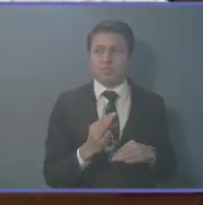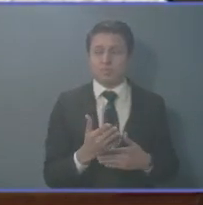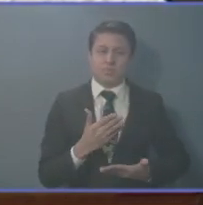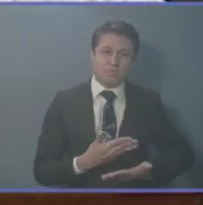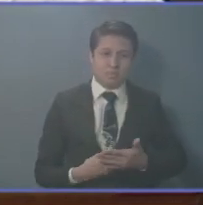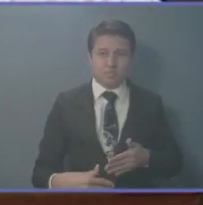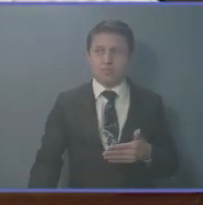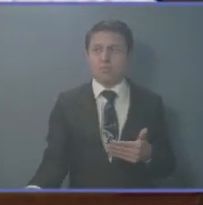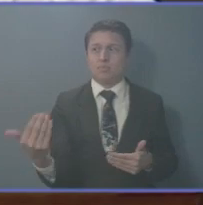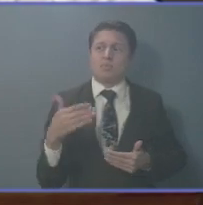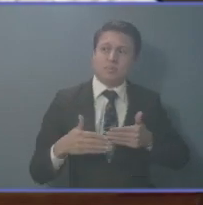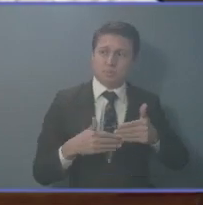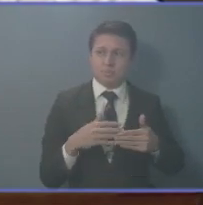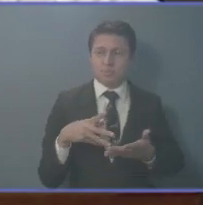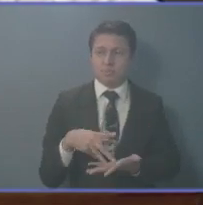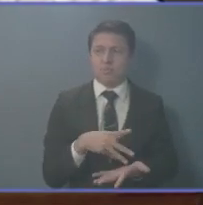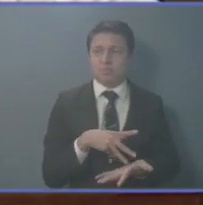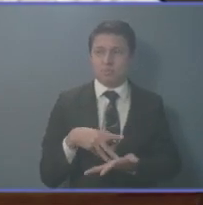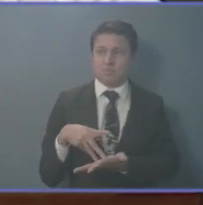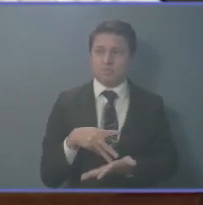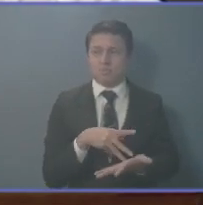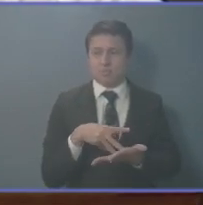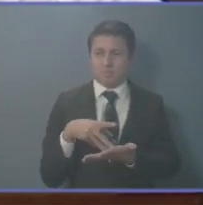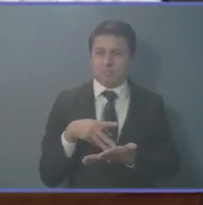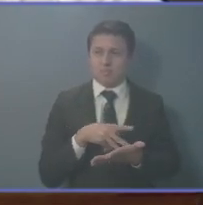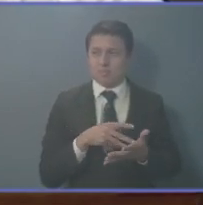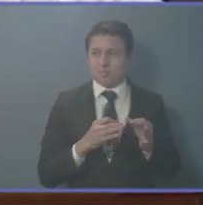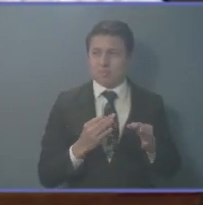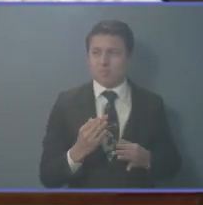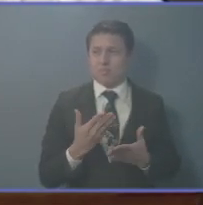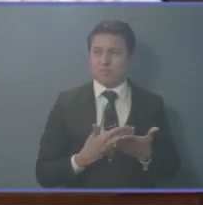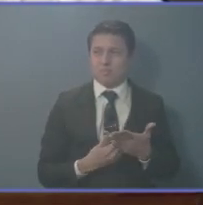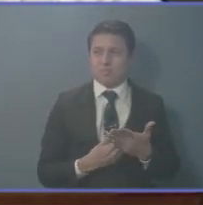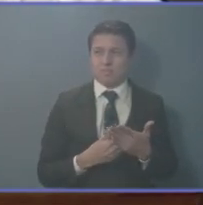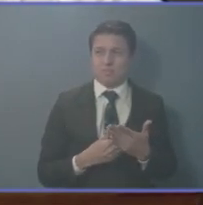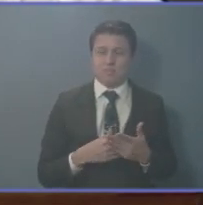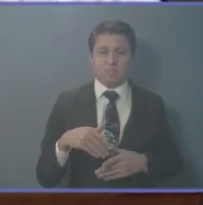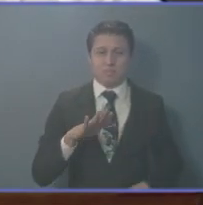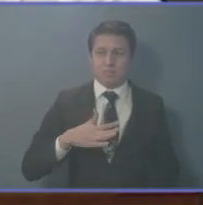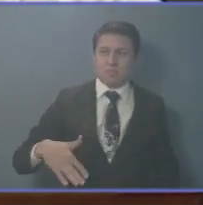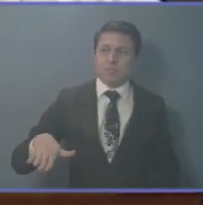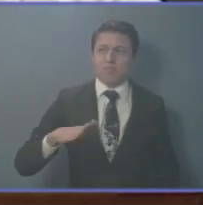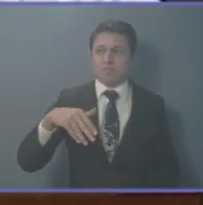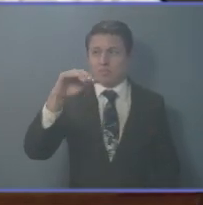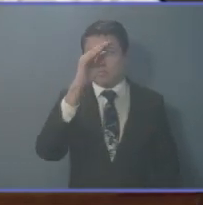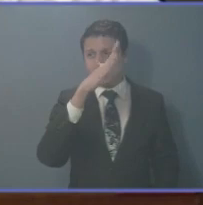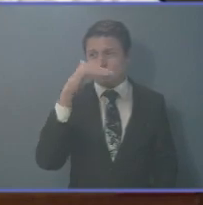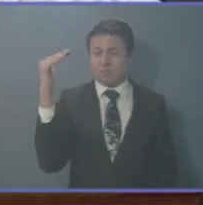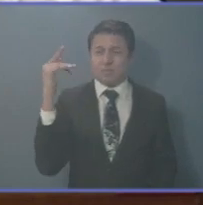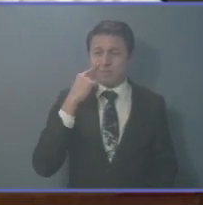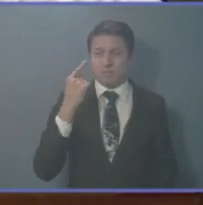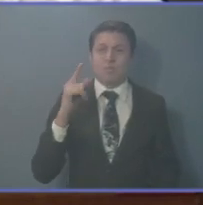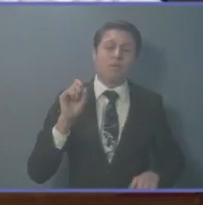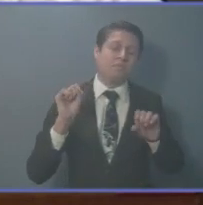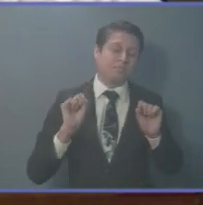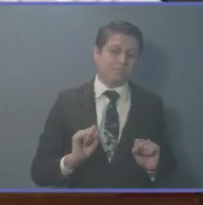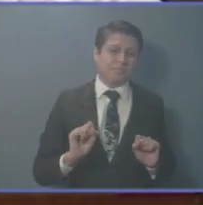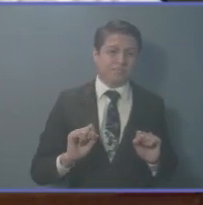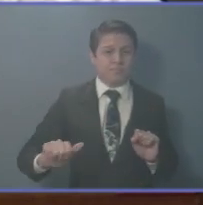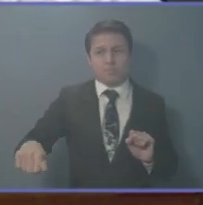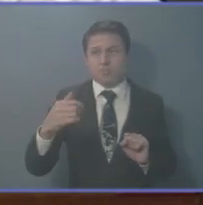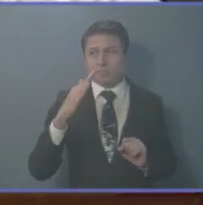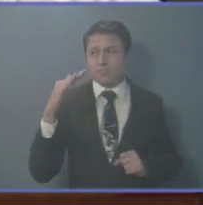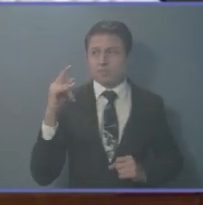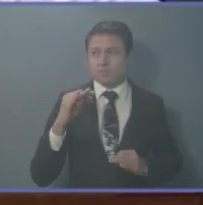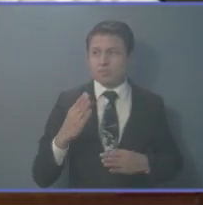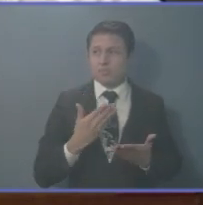como interés de la población en general, se declara cuarentena domiciliar en todo el territorio de la República. La circulación de las personas fuera de los supuestos